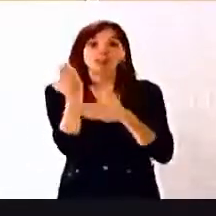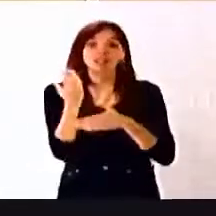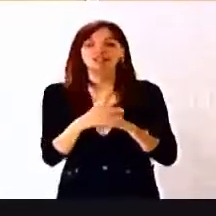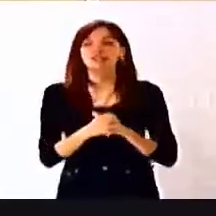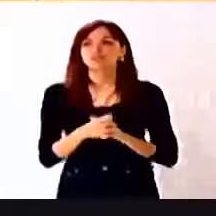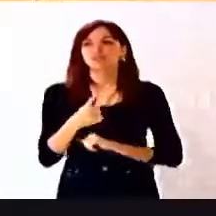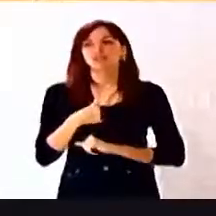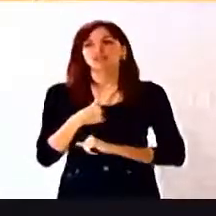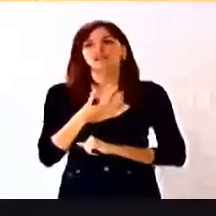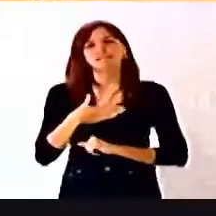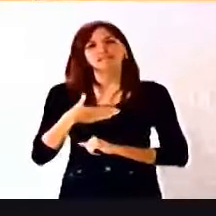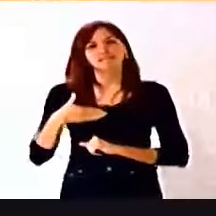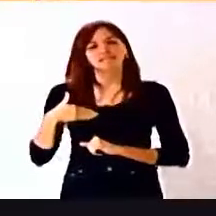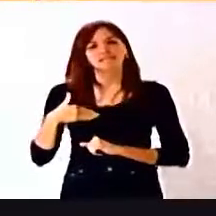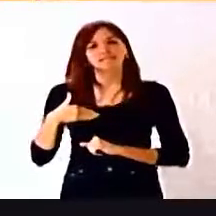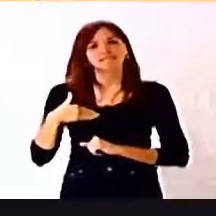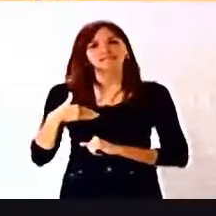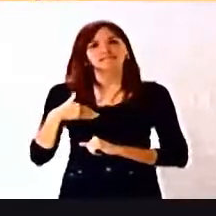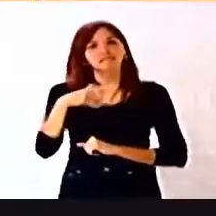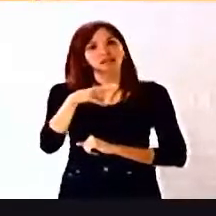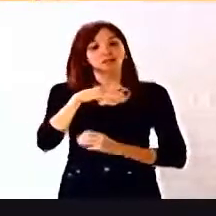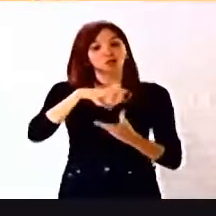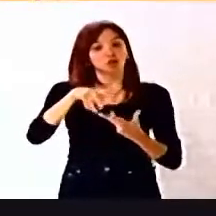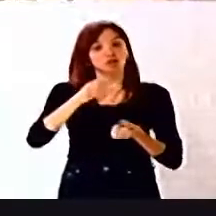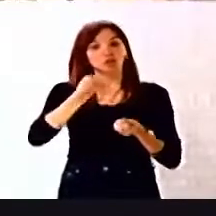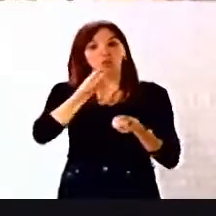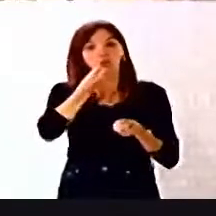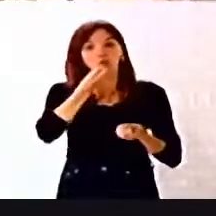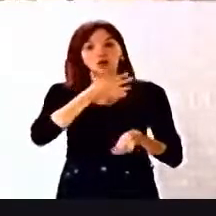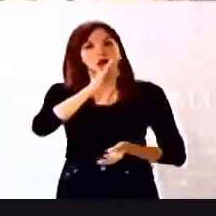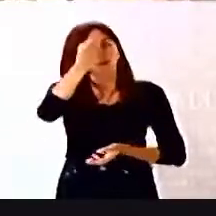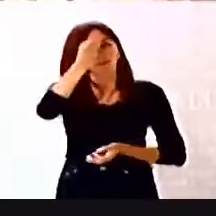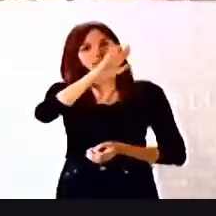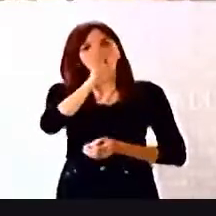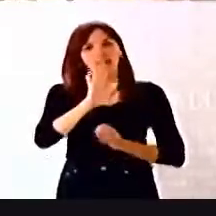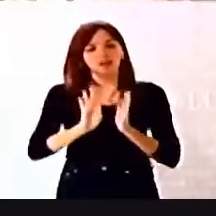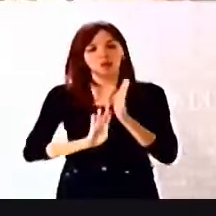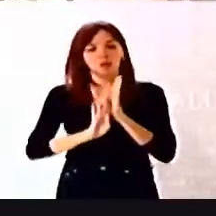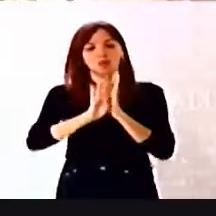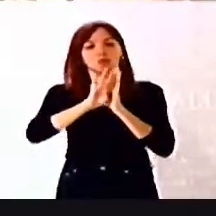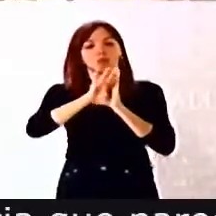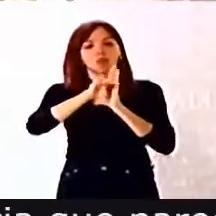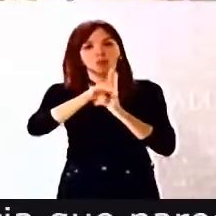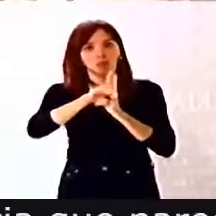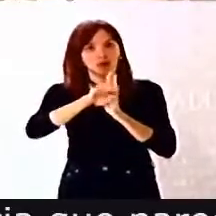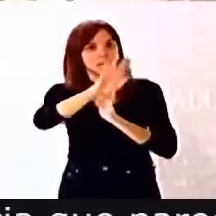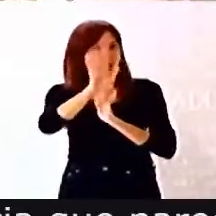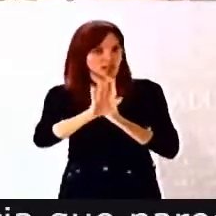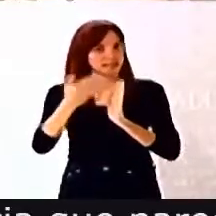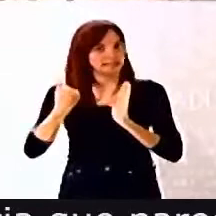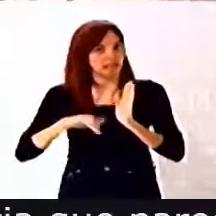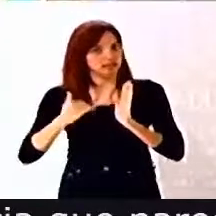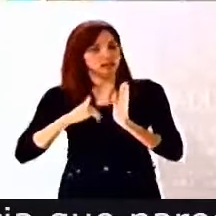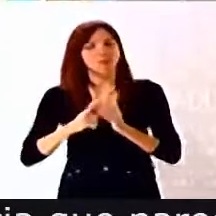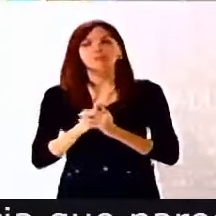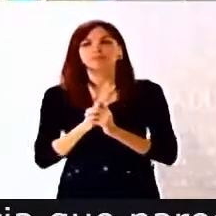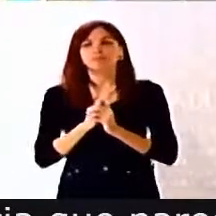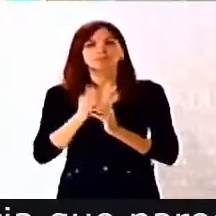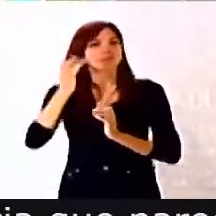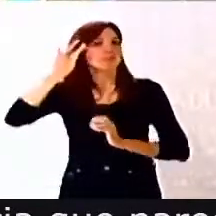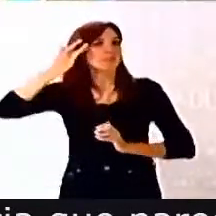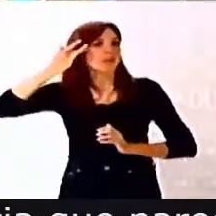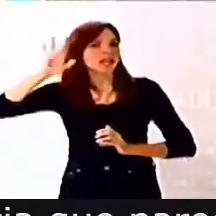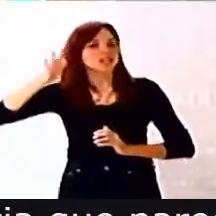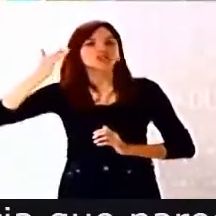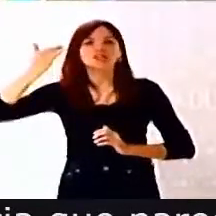Yo quería, como ha dado la buena noticia de que parece ser que la curva empieza a caer de la segunda ola, me imagino que ya se